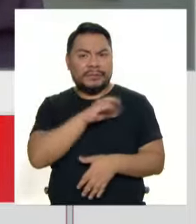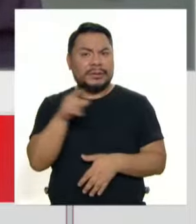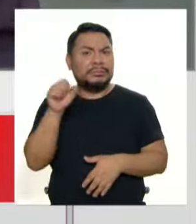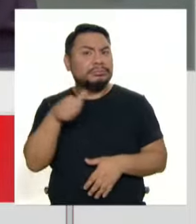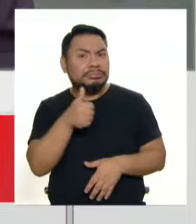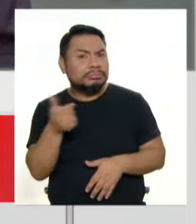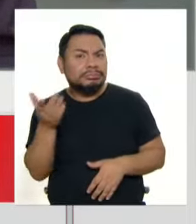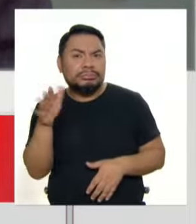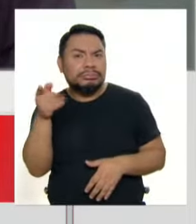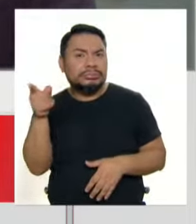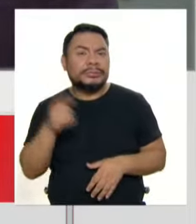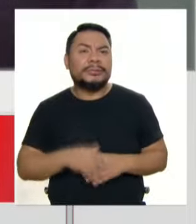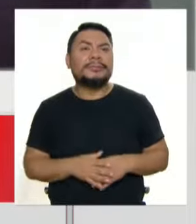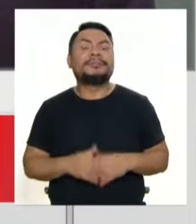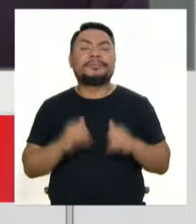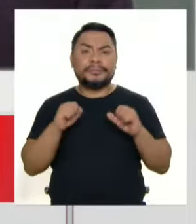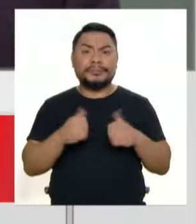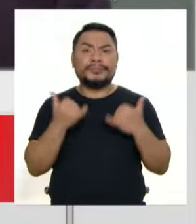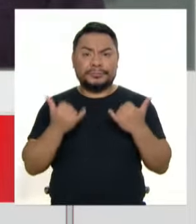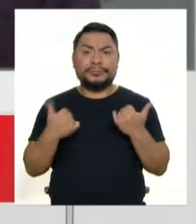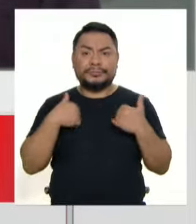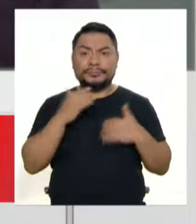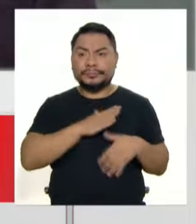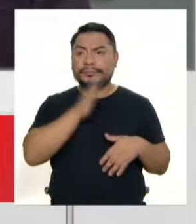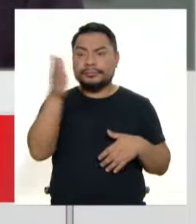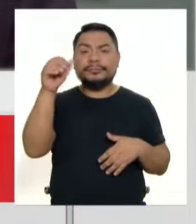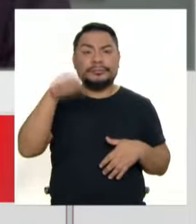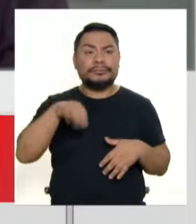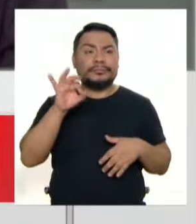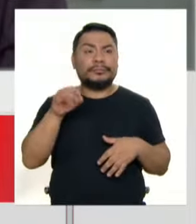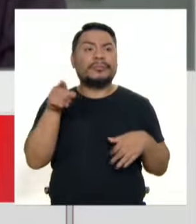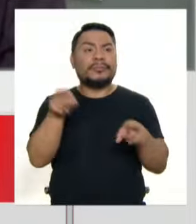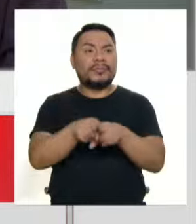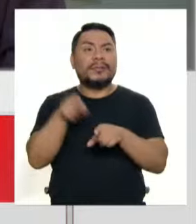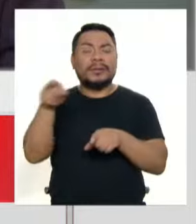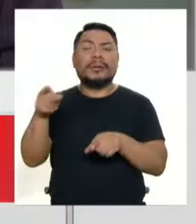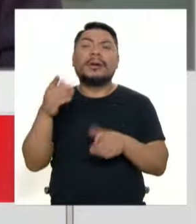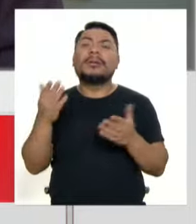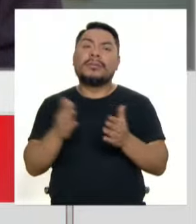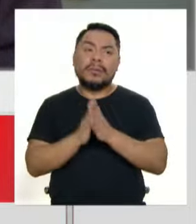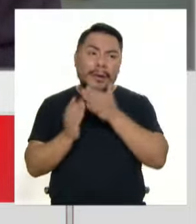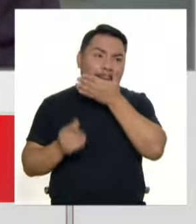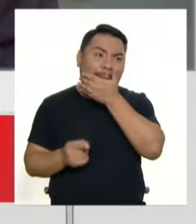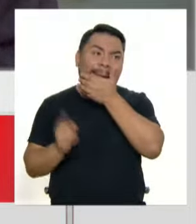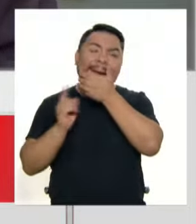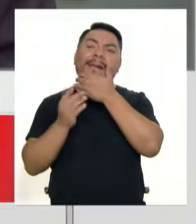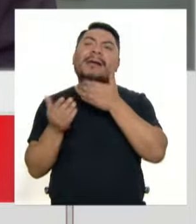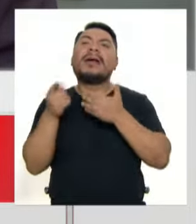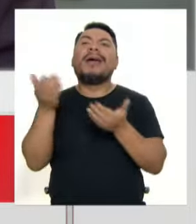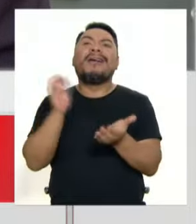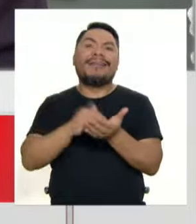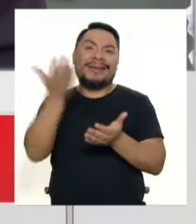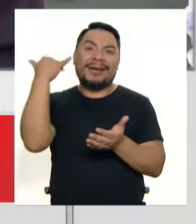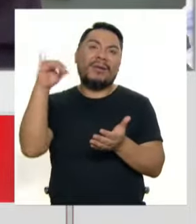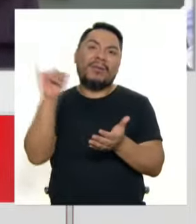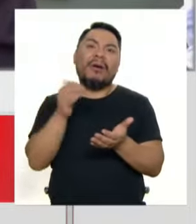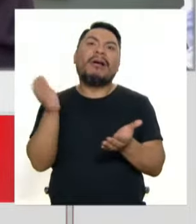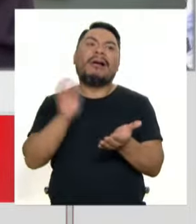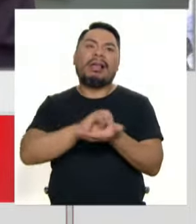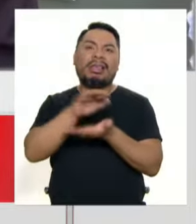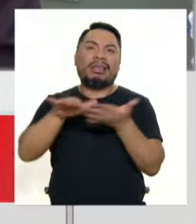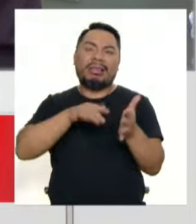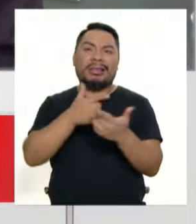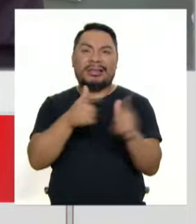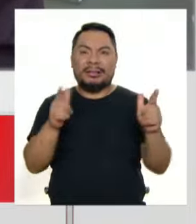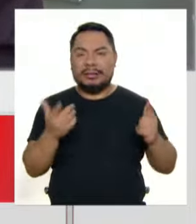autoridades? Bien, el día de hoy nos hemos apersonado efectivamente para que no se cumpla o no se cometa un acto irregular,